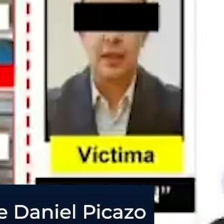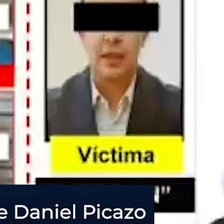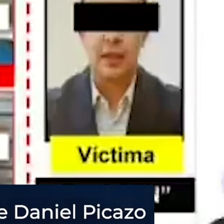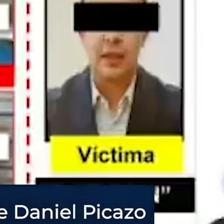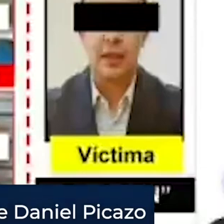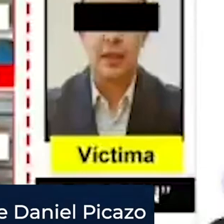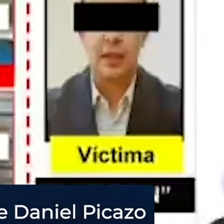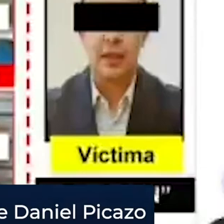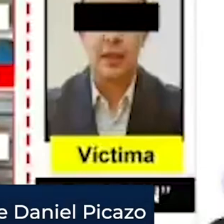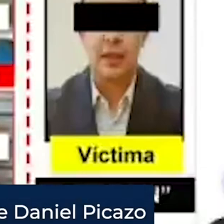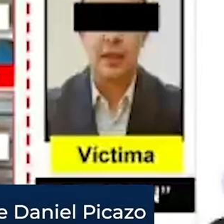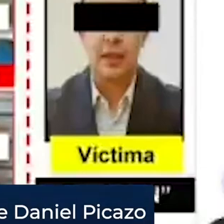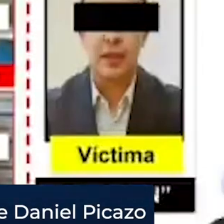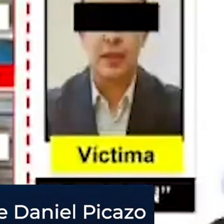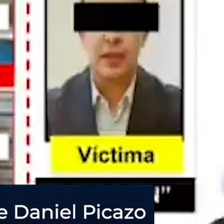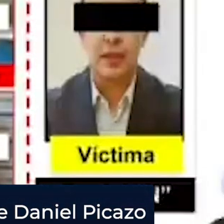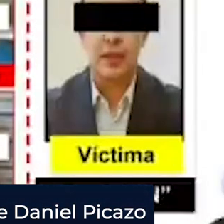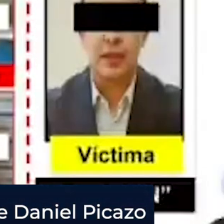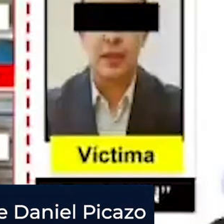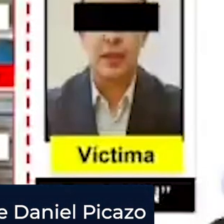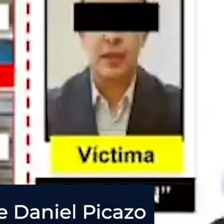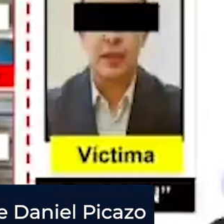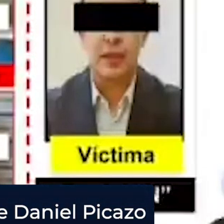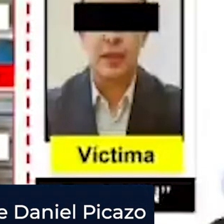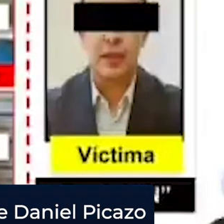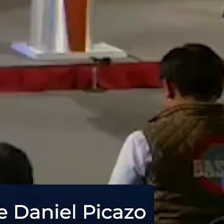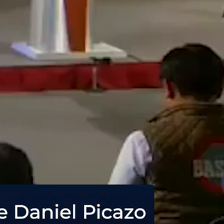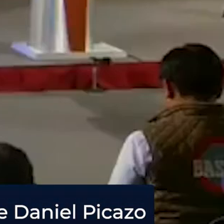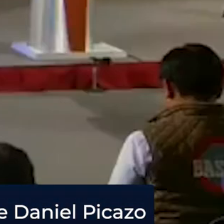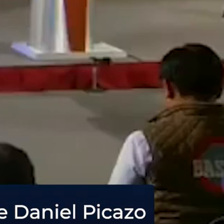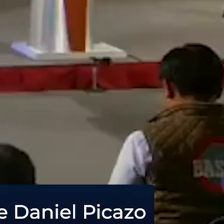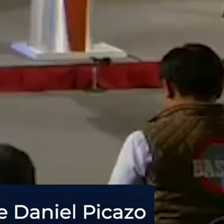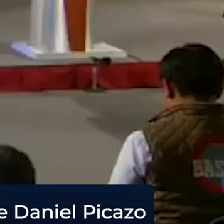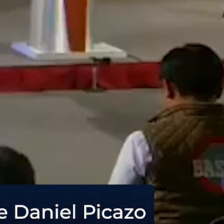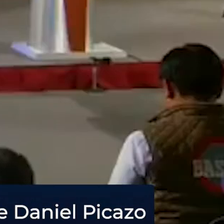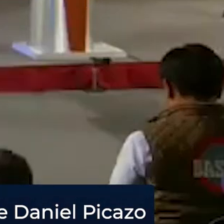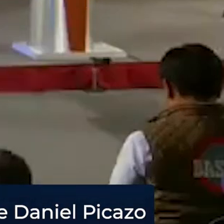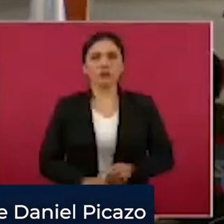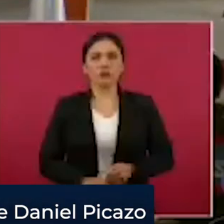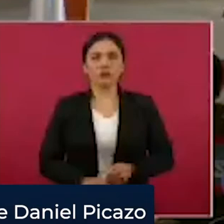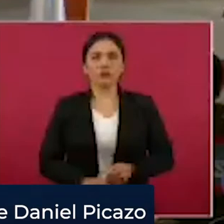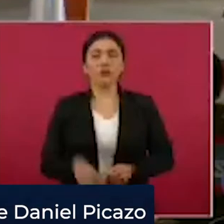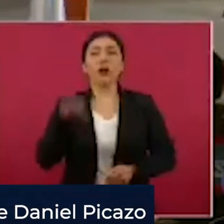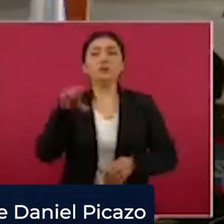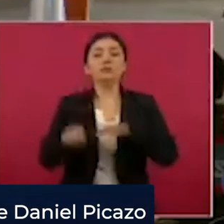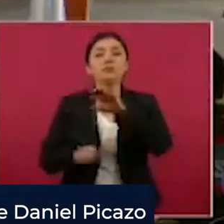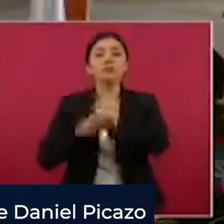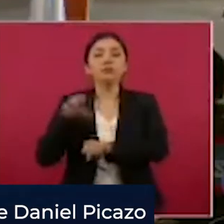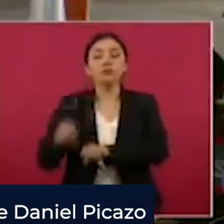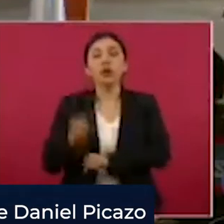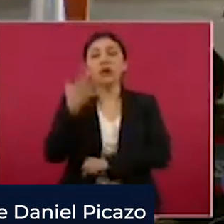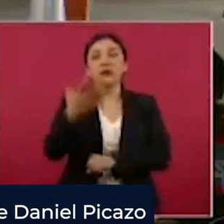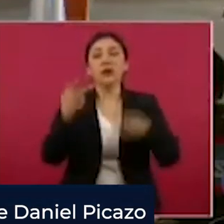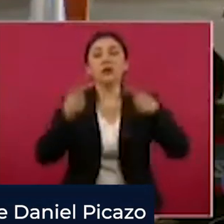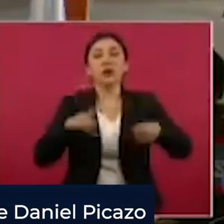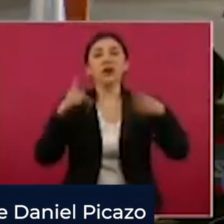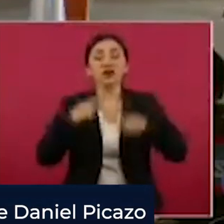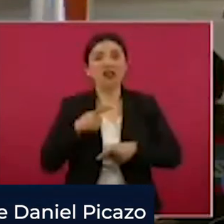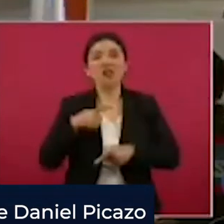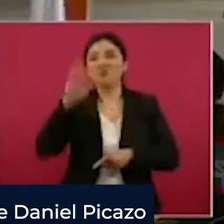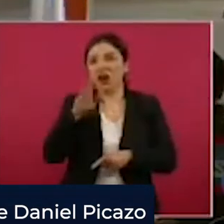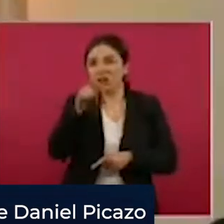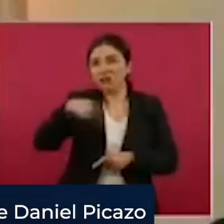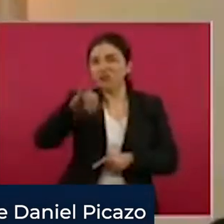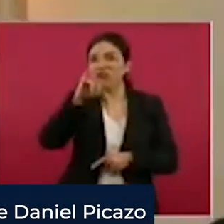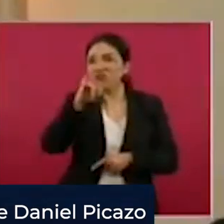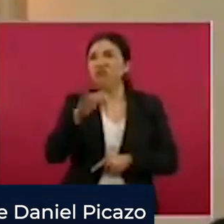El subsecretario de Seguridad, Ricardo Mejía Verdeja, dio a conocer que un total de 7 personas han sido detenidas por el linchamiento